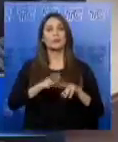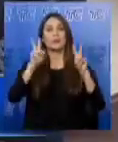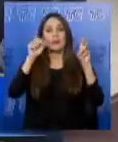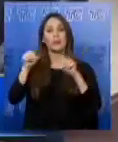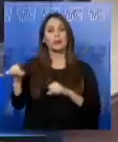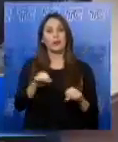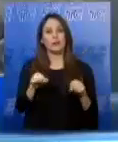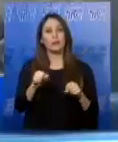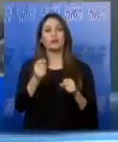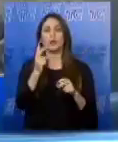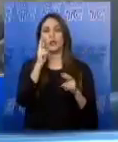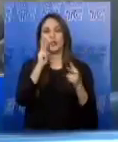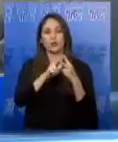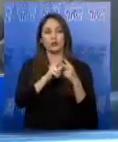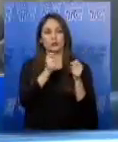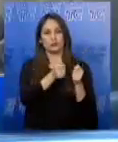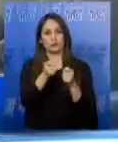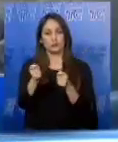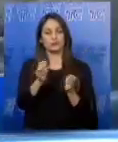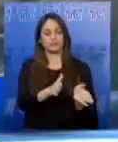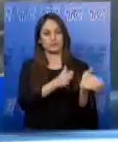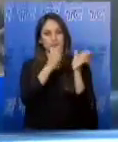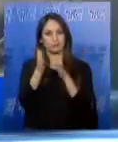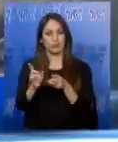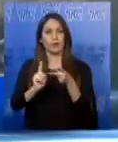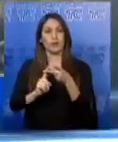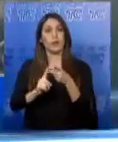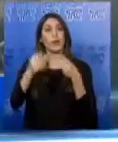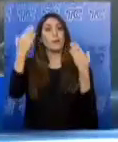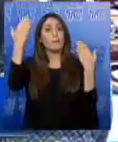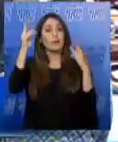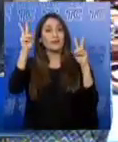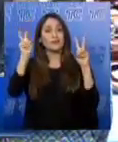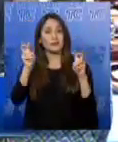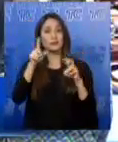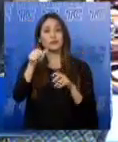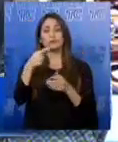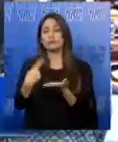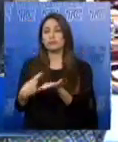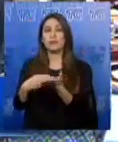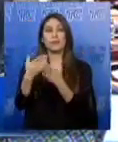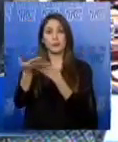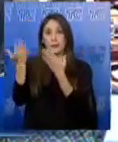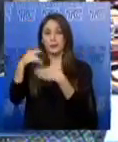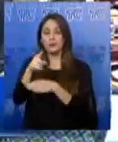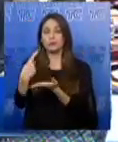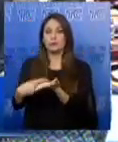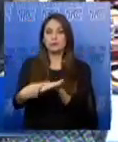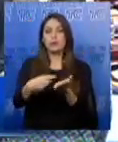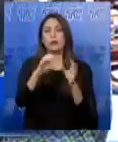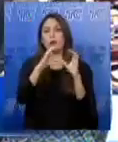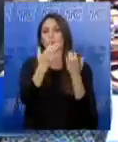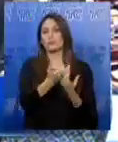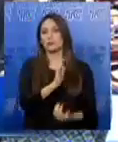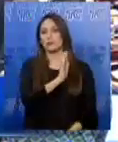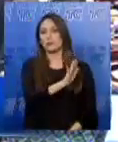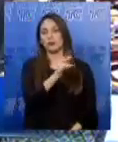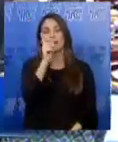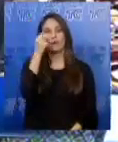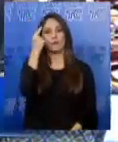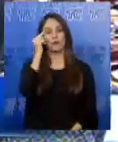terremoto. Cambiamos de tema y les contamos ya en el ámbito político que esta mañana el Consejo de Administración de la Legislatura CAL resolvió que sea la Comisión de